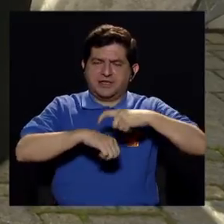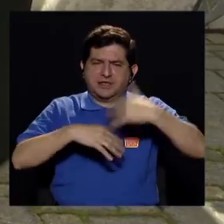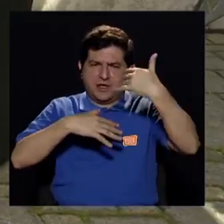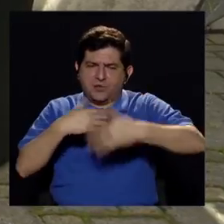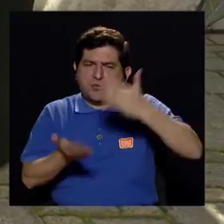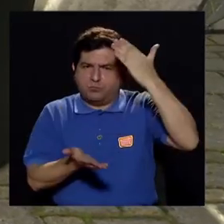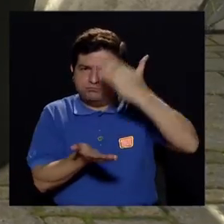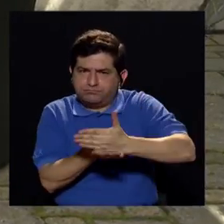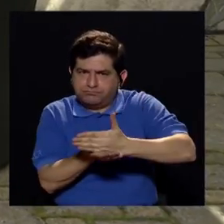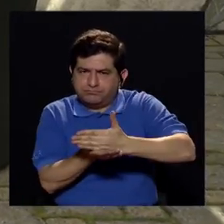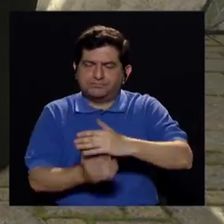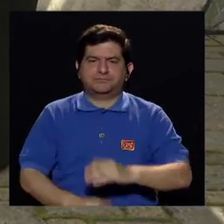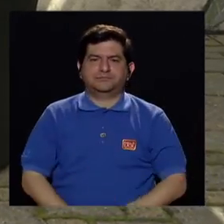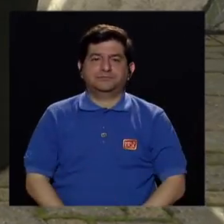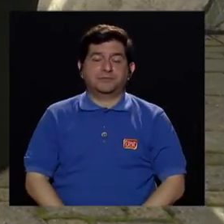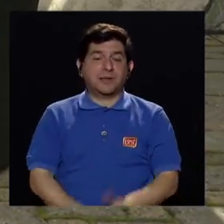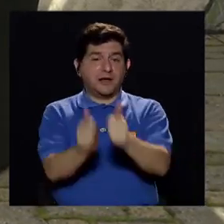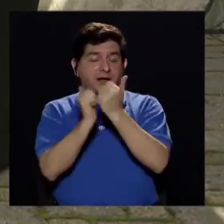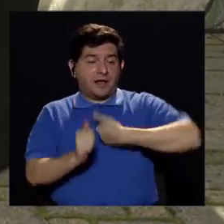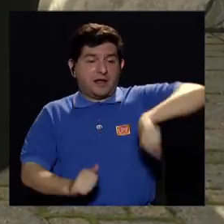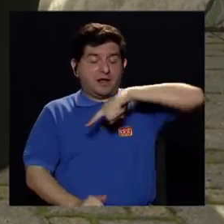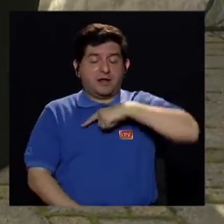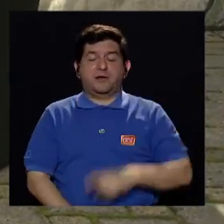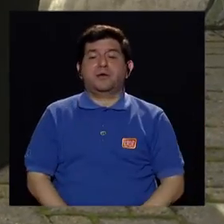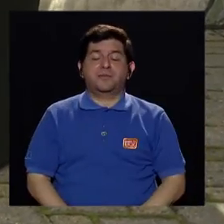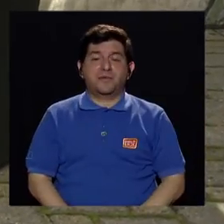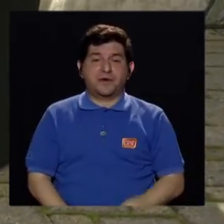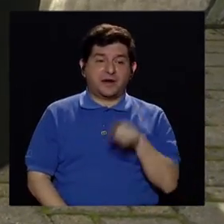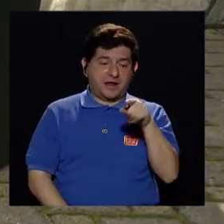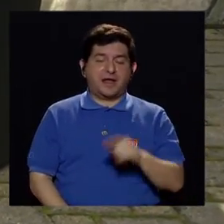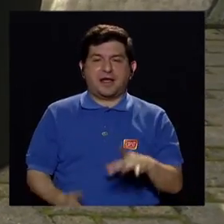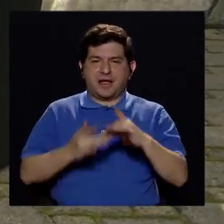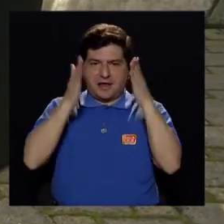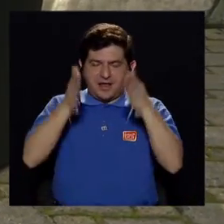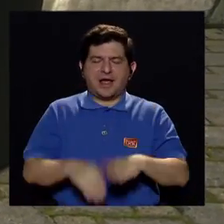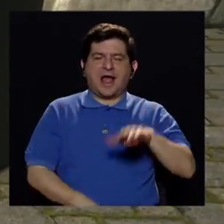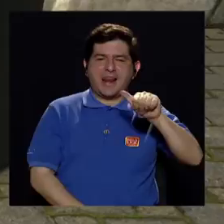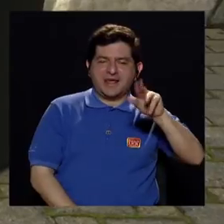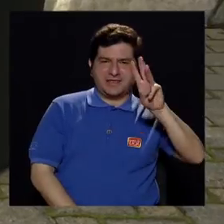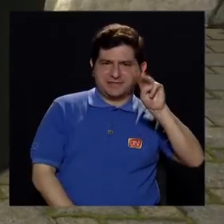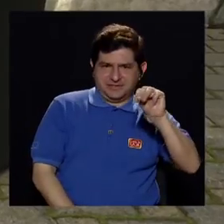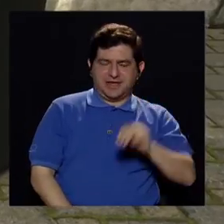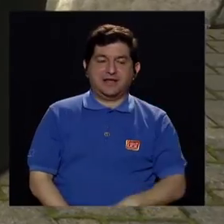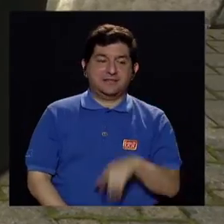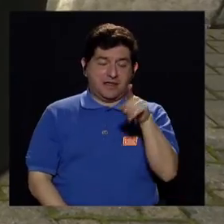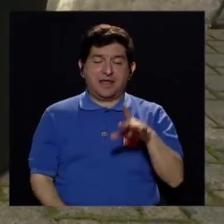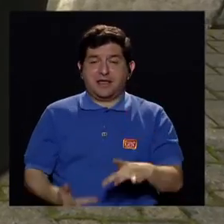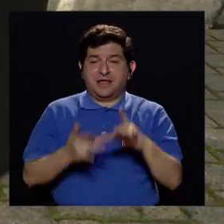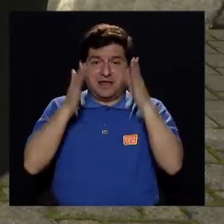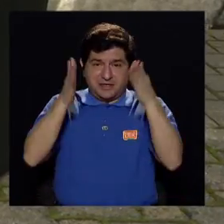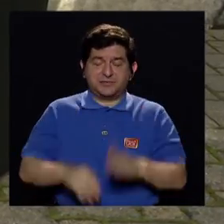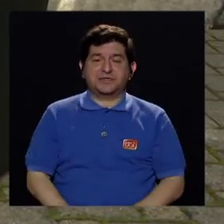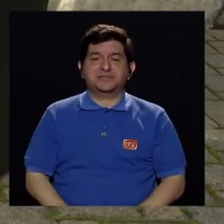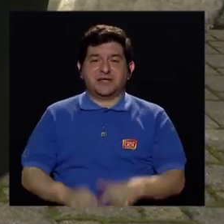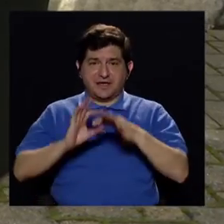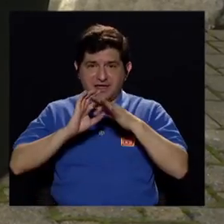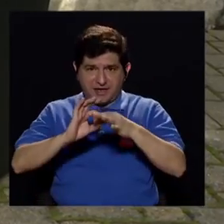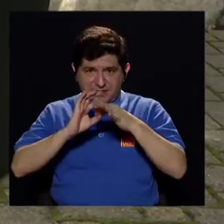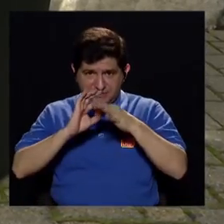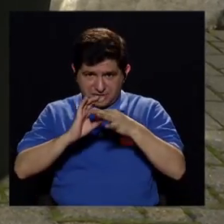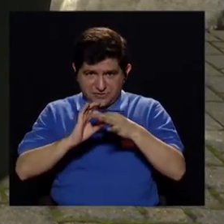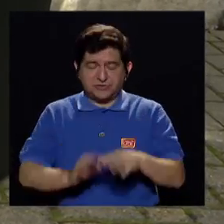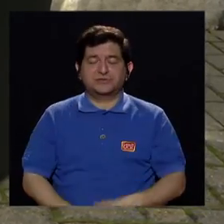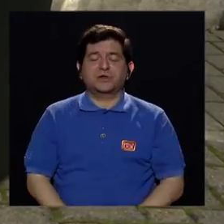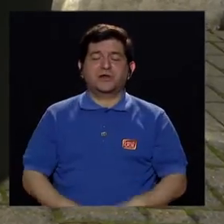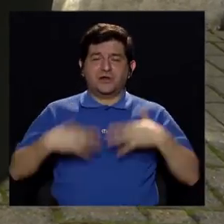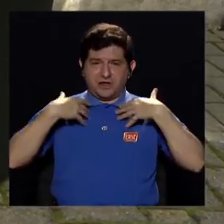menopausia. Para eso nos acompaña la sexóloga Alexandra Montero. Ella es especialista en sexología clínica y salud sexual de